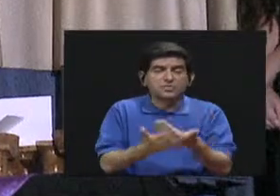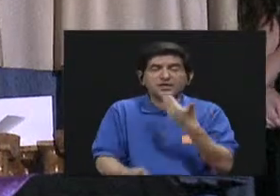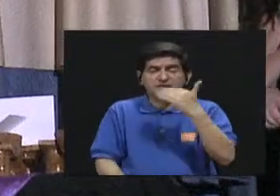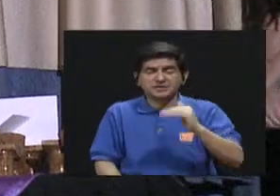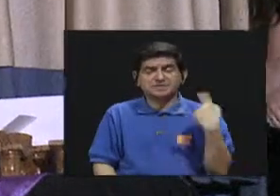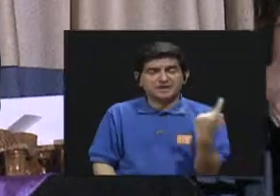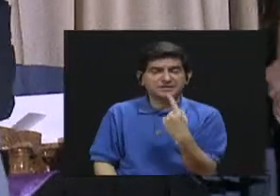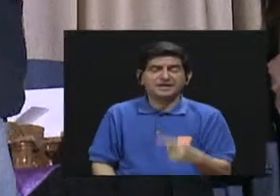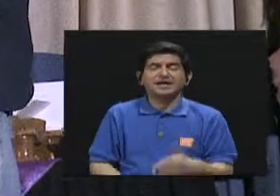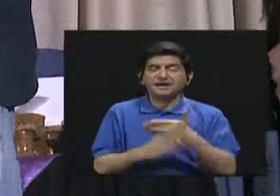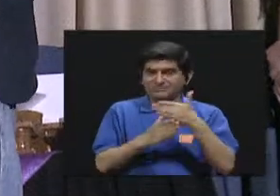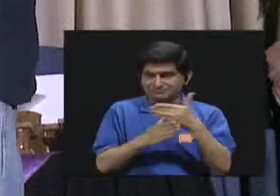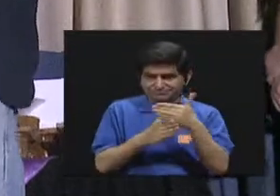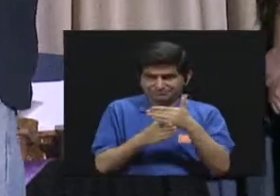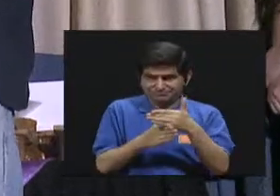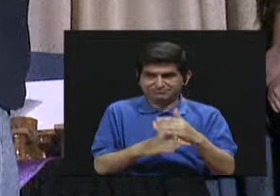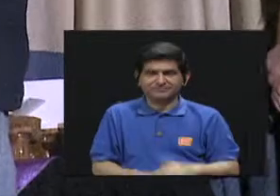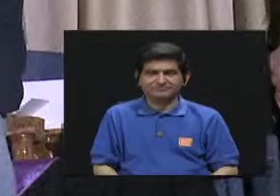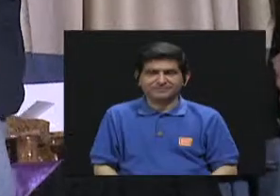Creo que eso